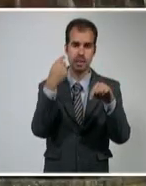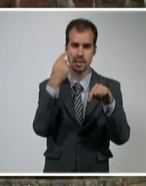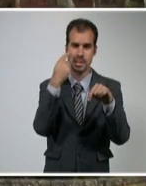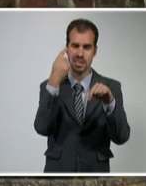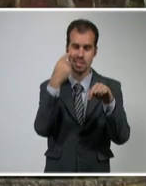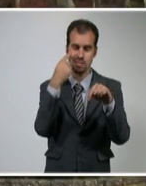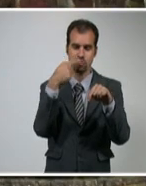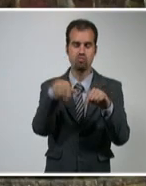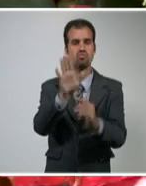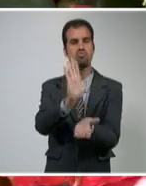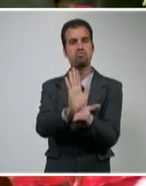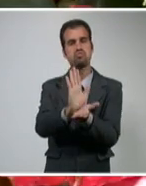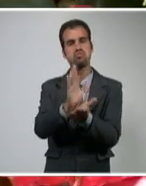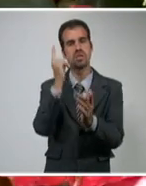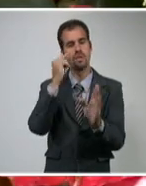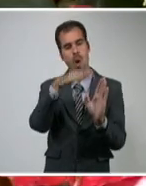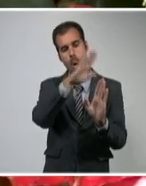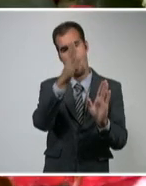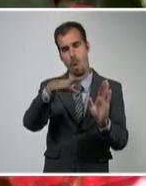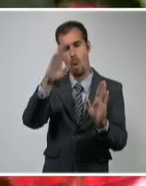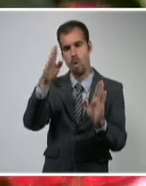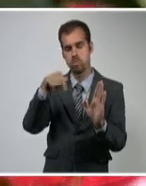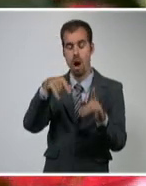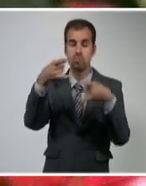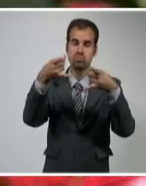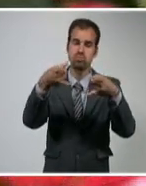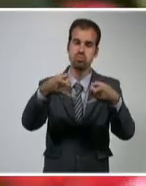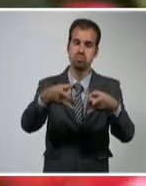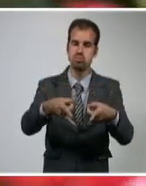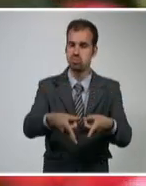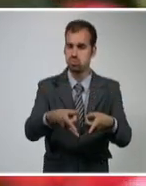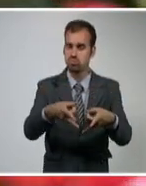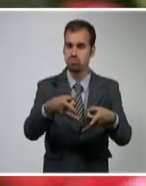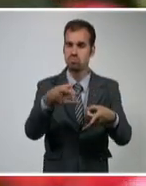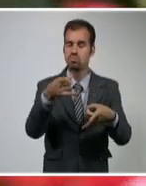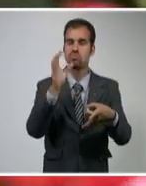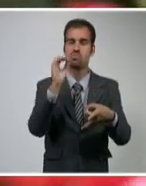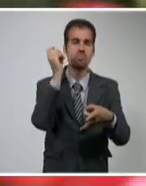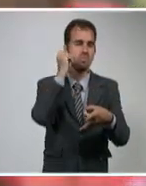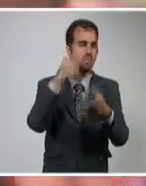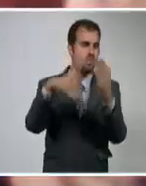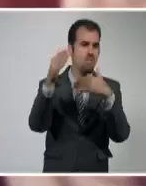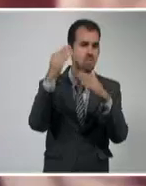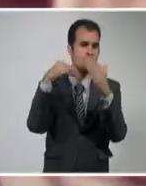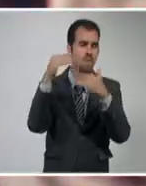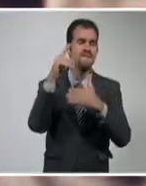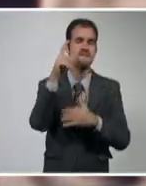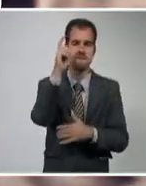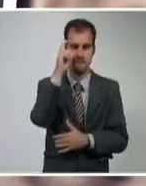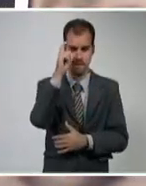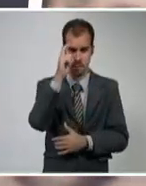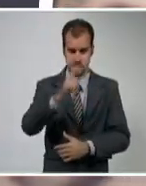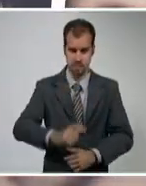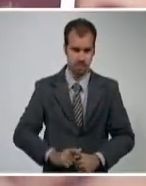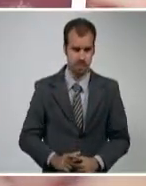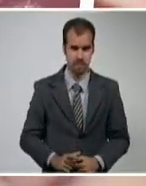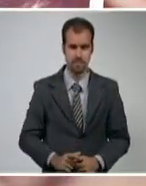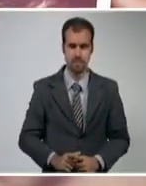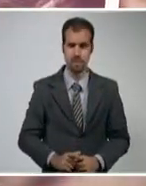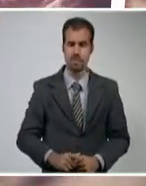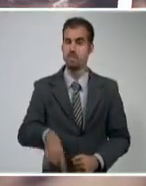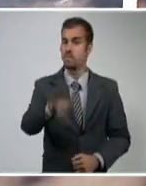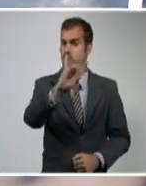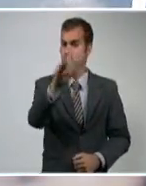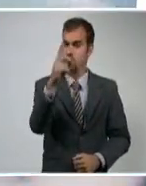de la montaña de Mícara, donde descansa para la eternidad Vilmes Pinguiluá. 91 años de existencia